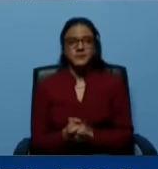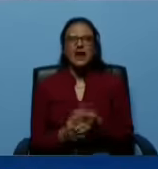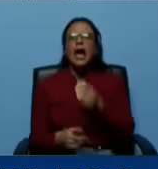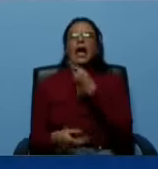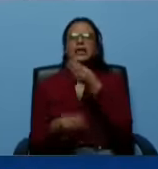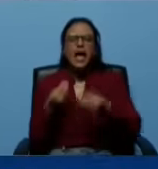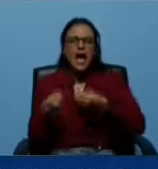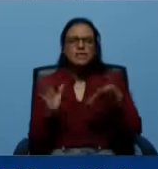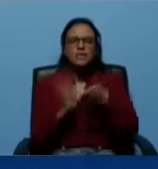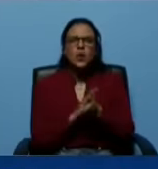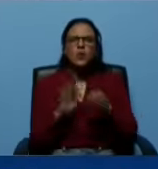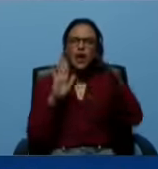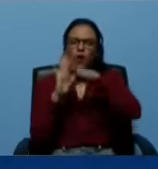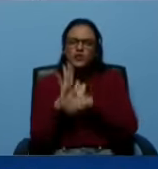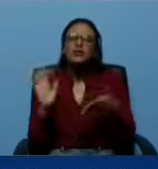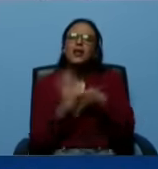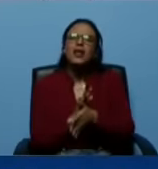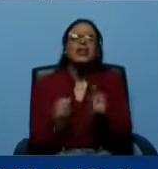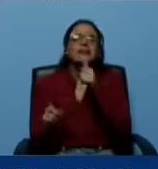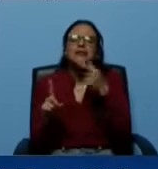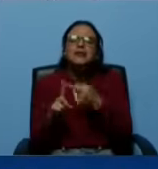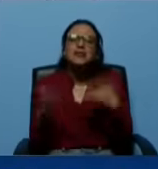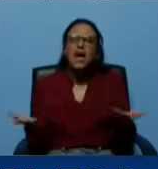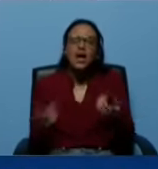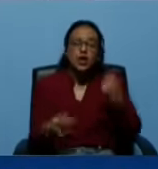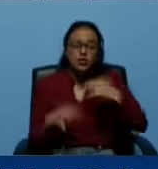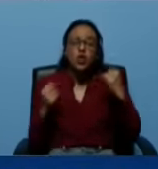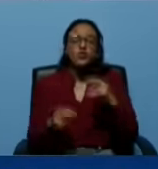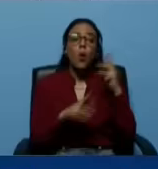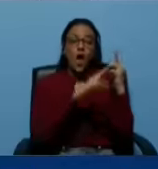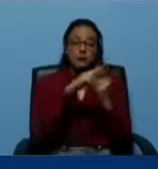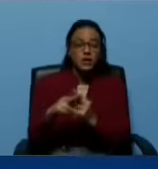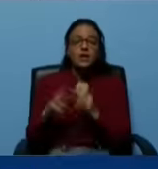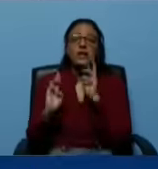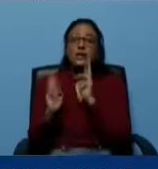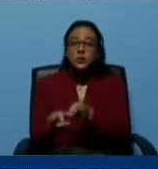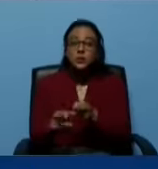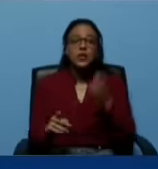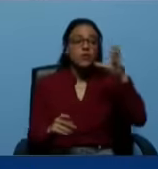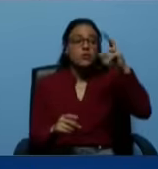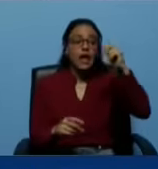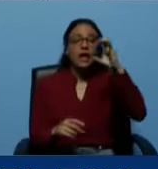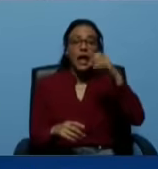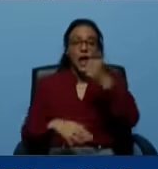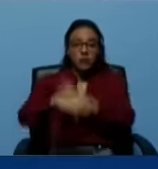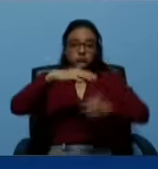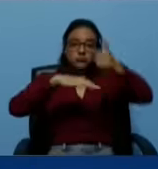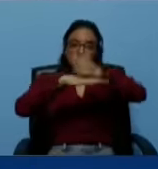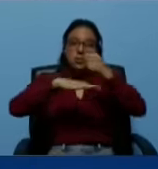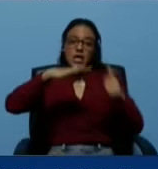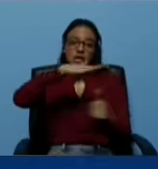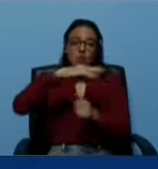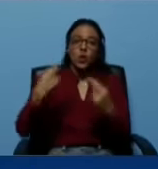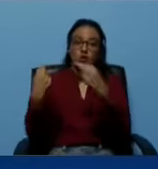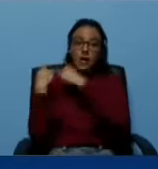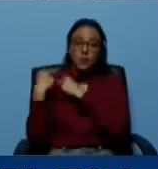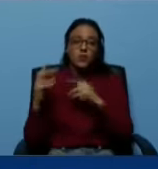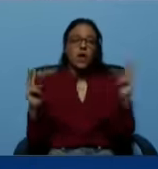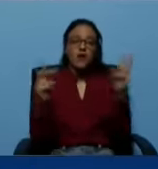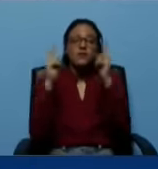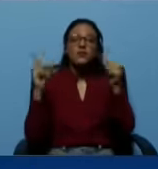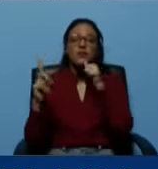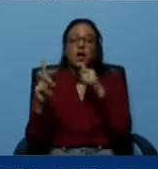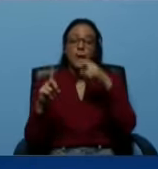quién? ¿A quién? Aquí hubo un resultado que dio el CNE, que es el órgano rector, vencedor